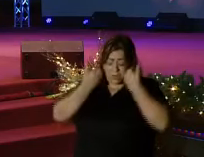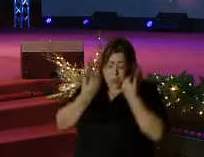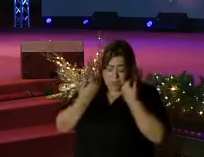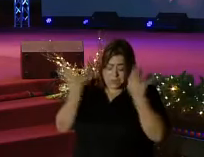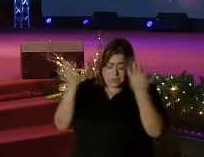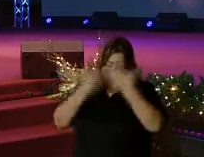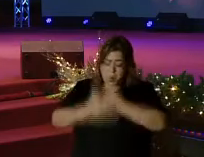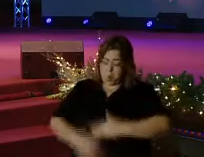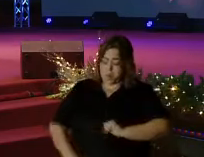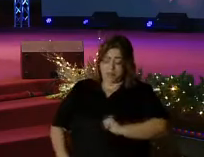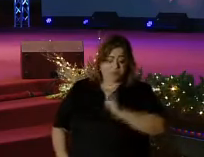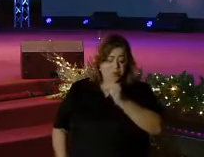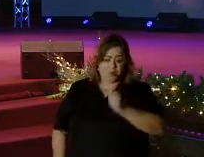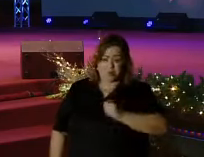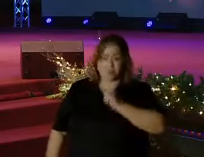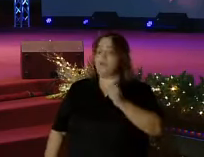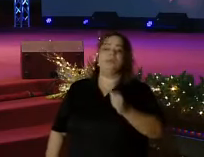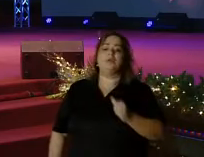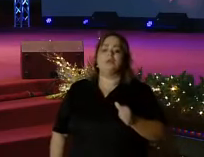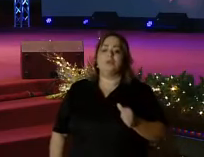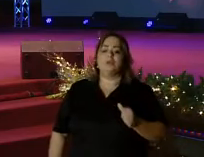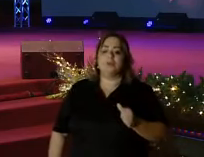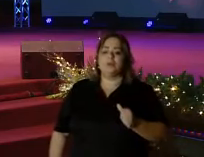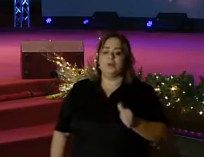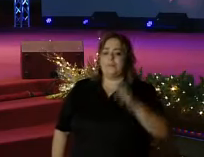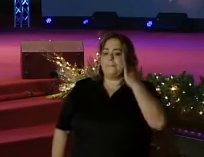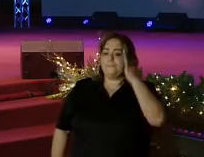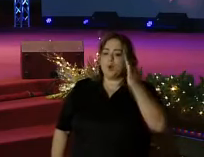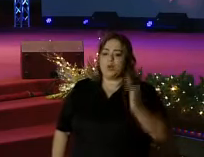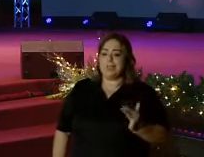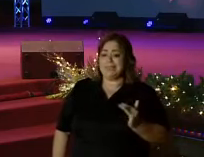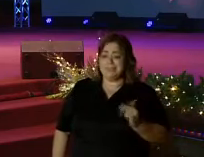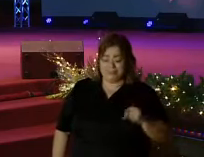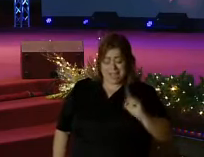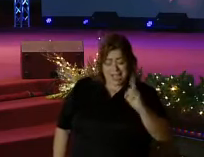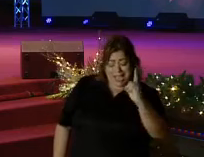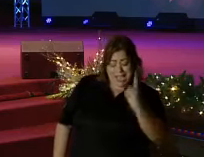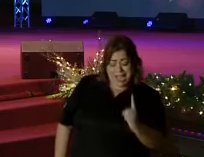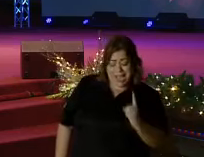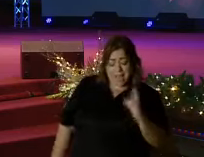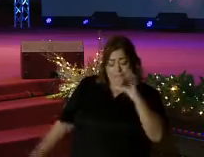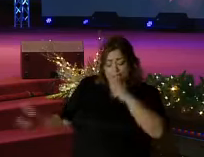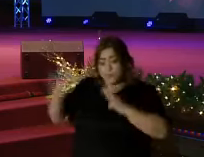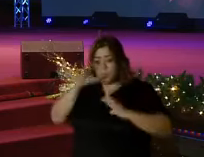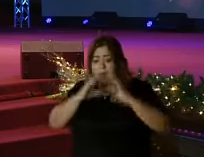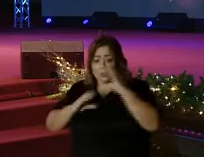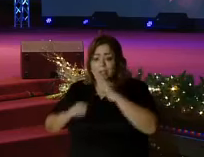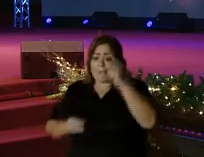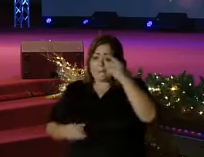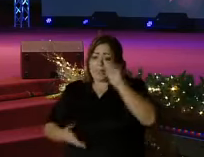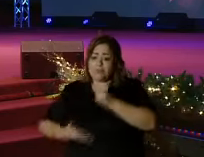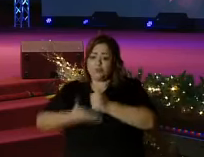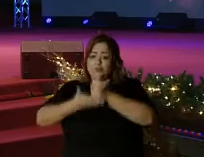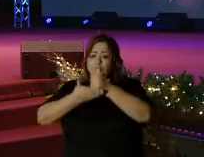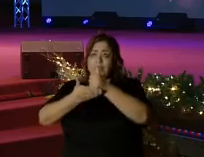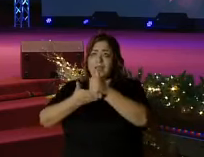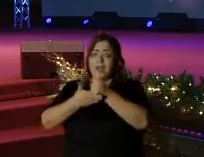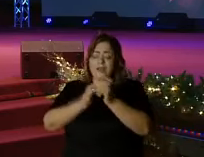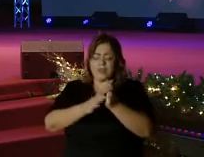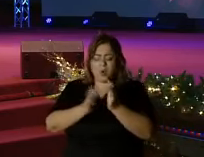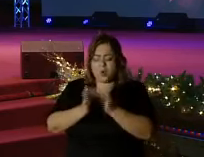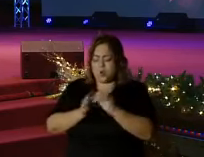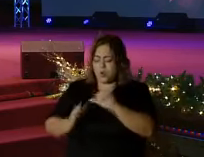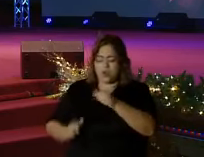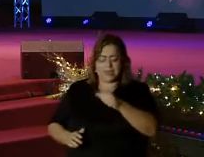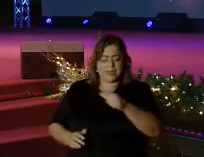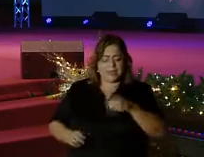el orgullo. Ahí, cuando uno tiene un problema, uno pierde todo. Uno busca por un hijo, uno hace lo que sea. ¿Verdad que sí? ¿Verdad que sí? Que uno